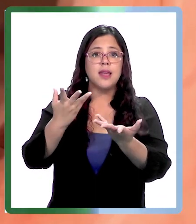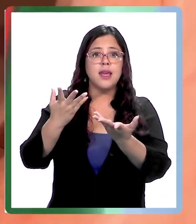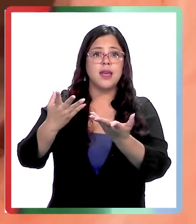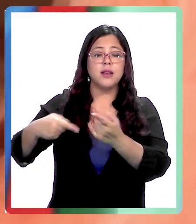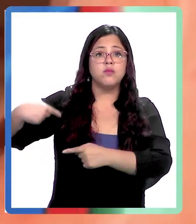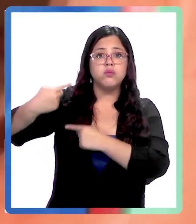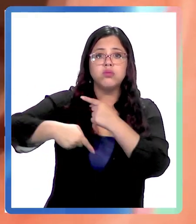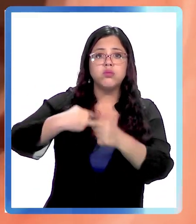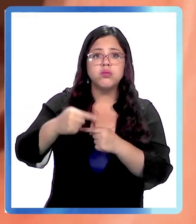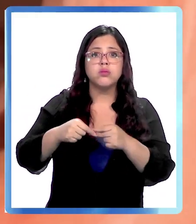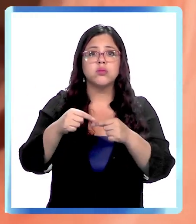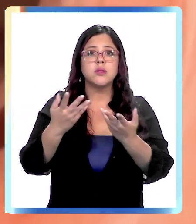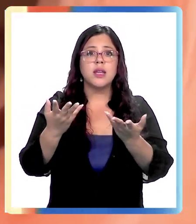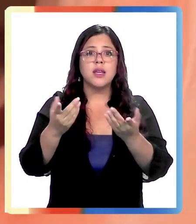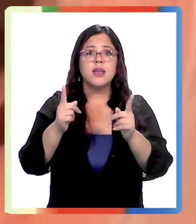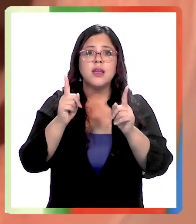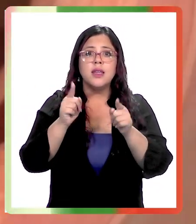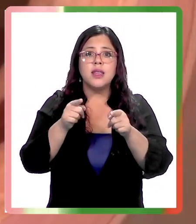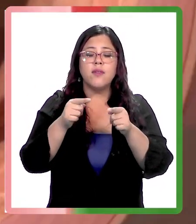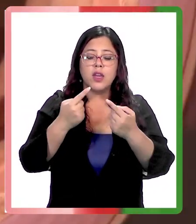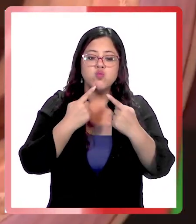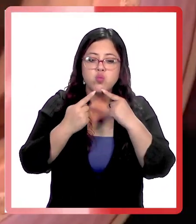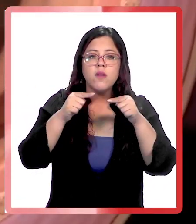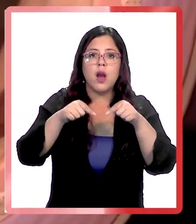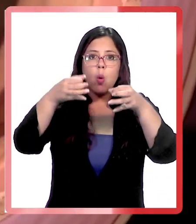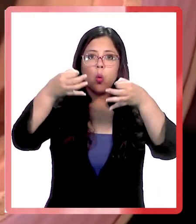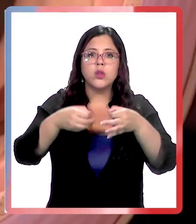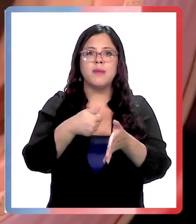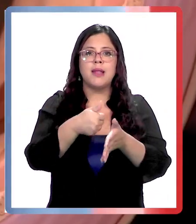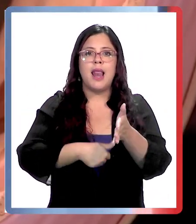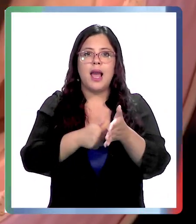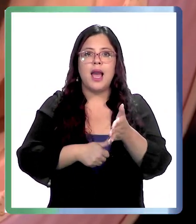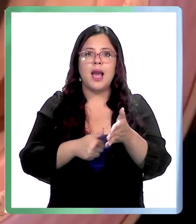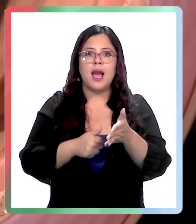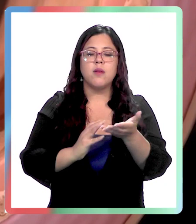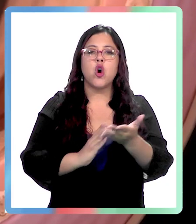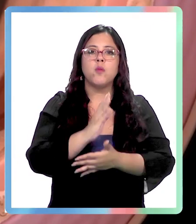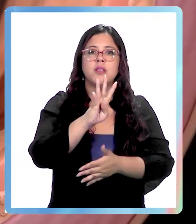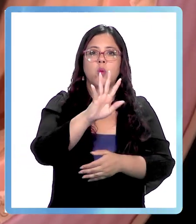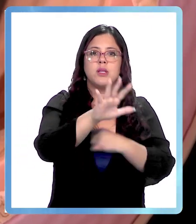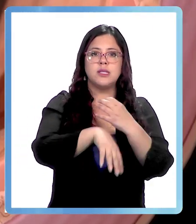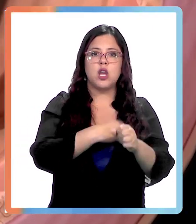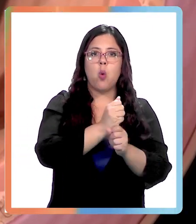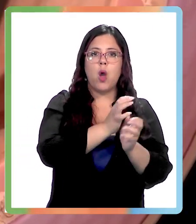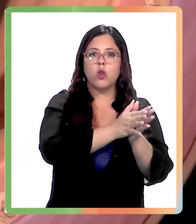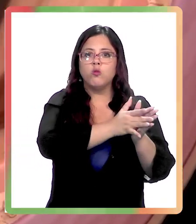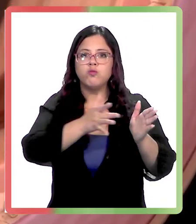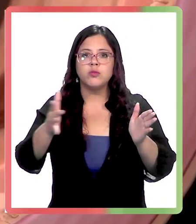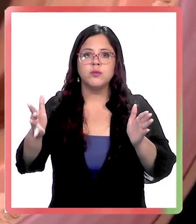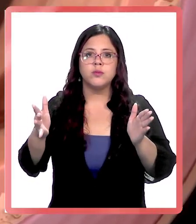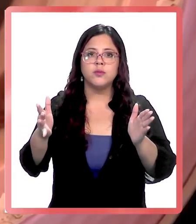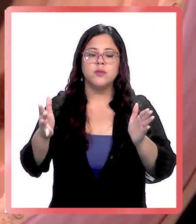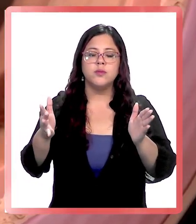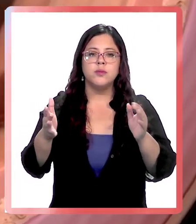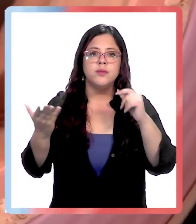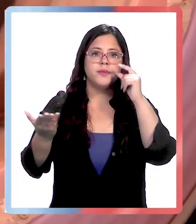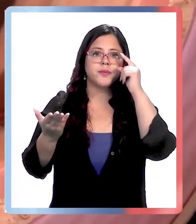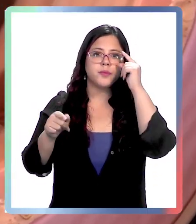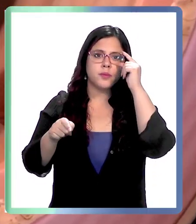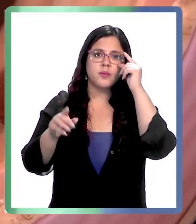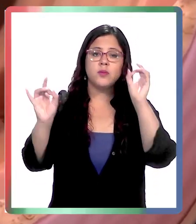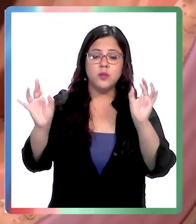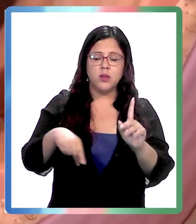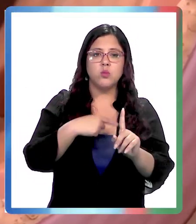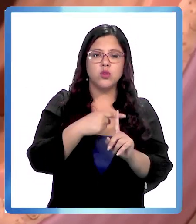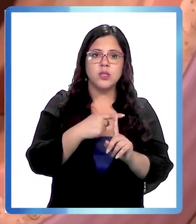es hacer este test de sangre oculta en deposiciones a partir de los 45 años. Si el test